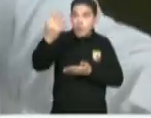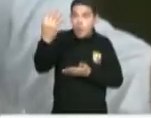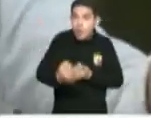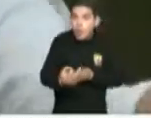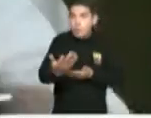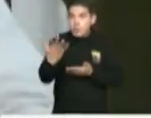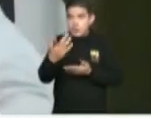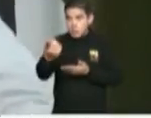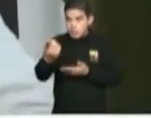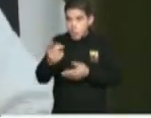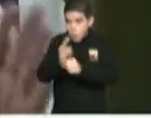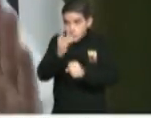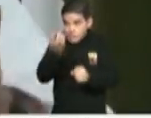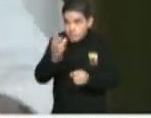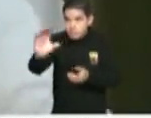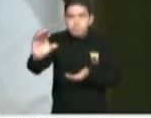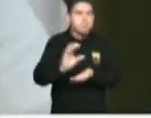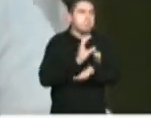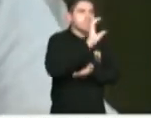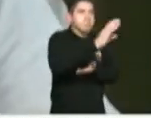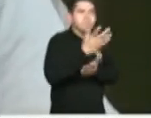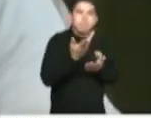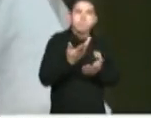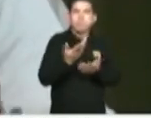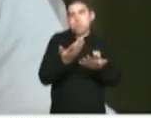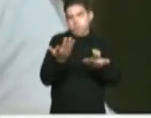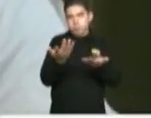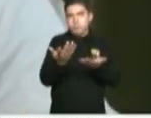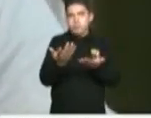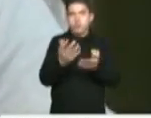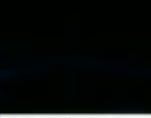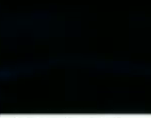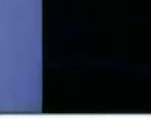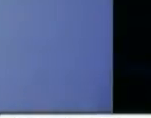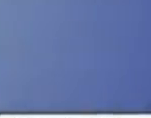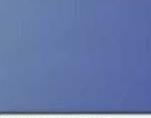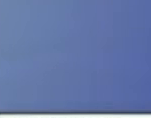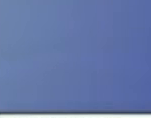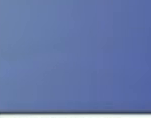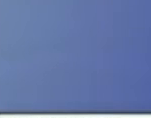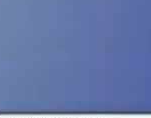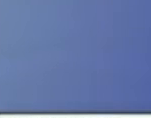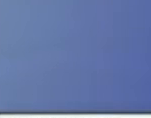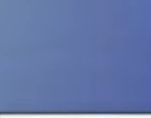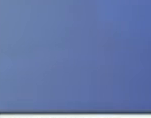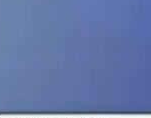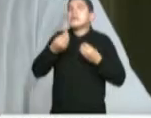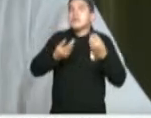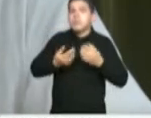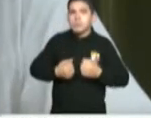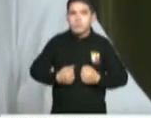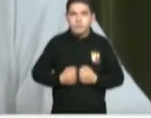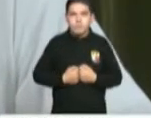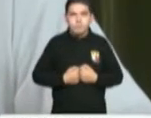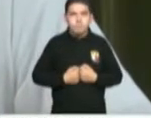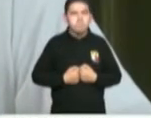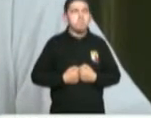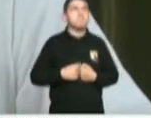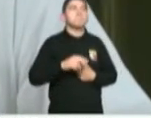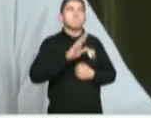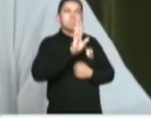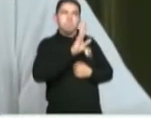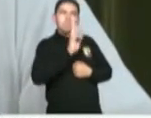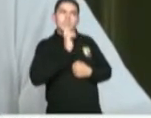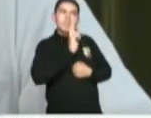liberamos espacios y asignamos otro proyecto que están en espera por esto está asignado sobre la reconstrucción o sea miren lo que se ha hecho